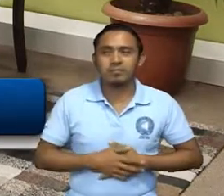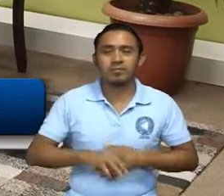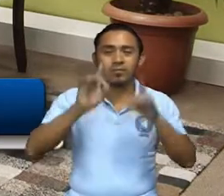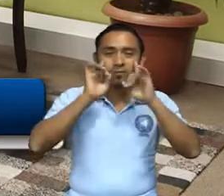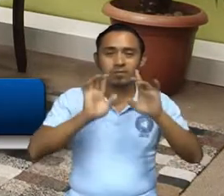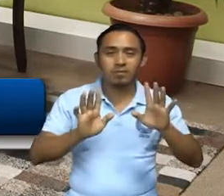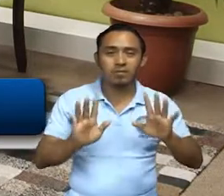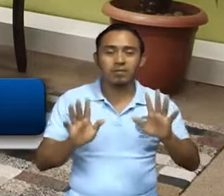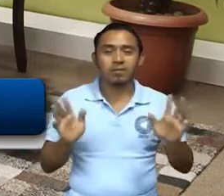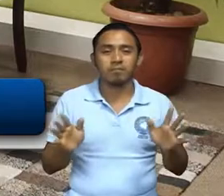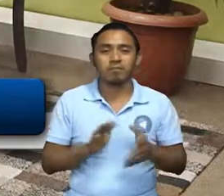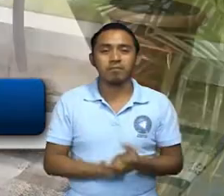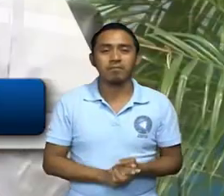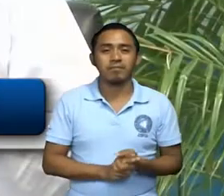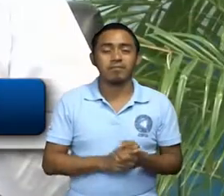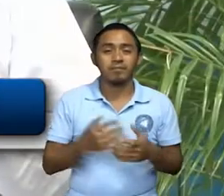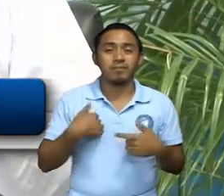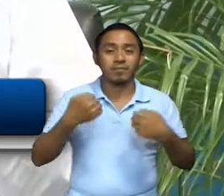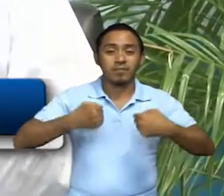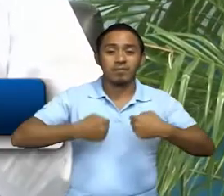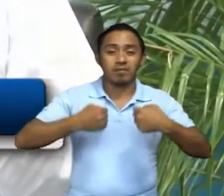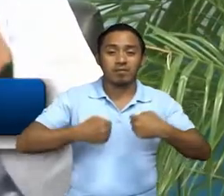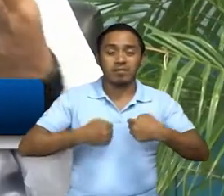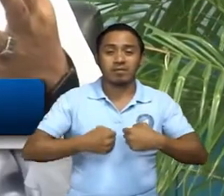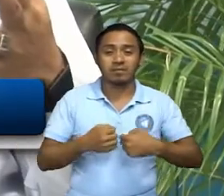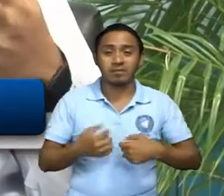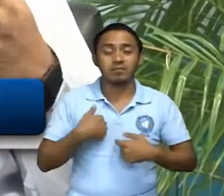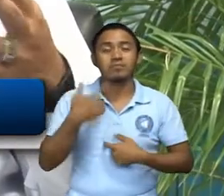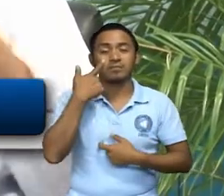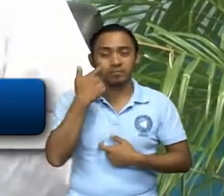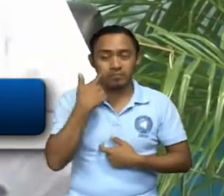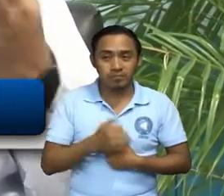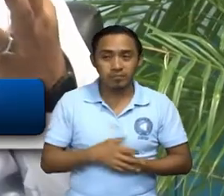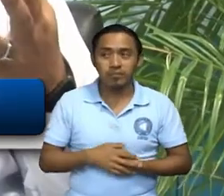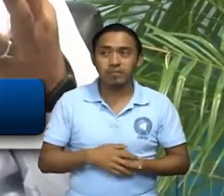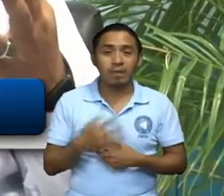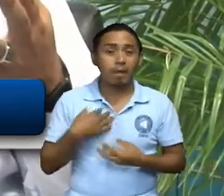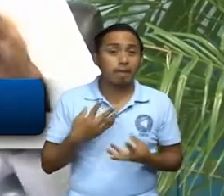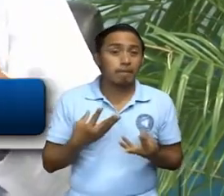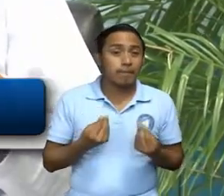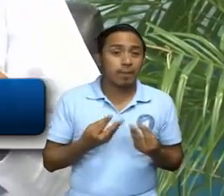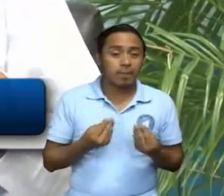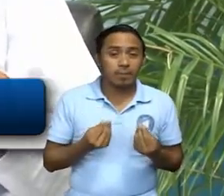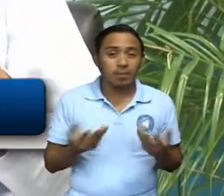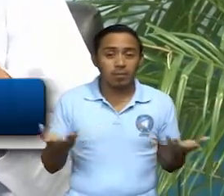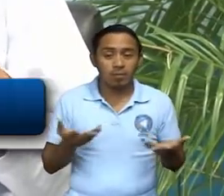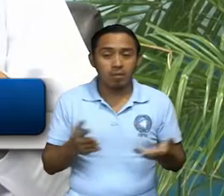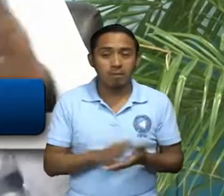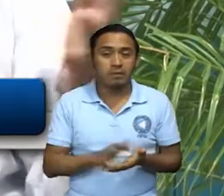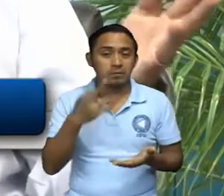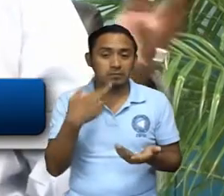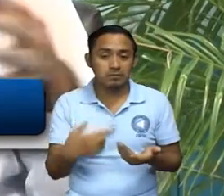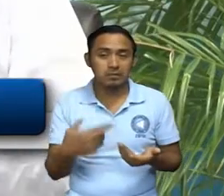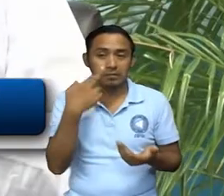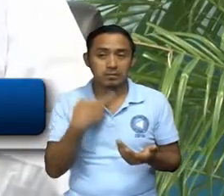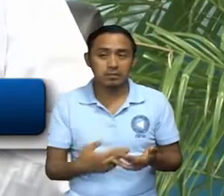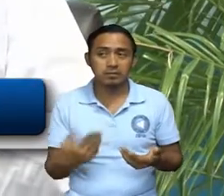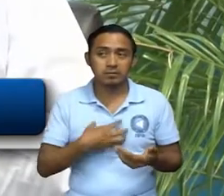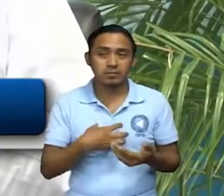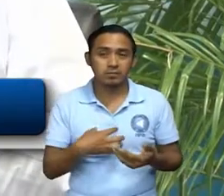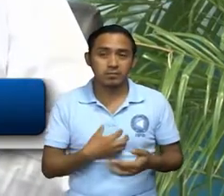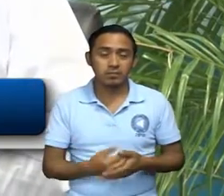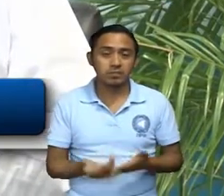hablas, porque nosotros los hombres, por lo menos yo he conocido hombres que son más miedosos en el aspecto de la sangre que propiamente las